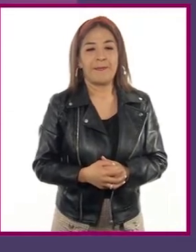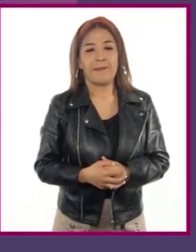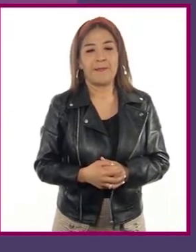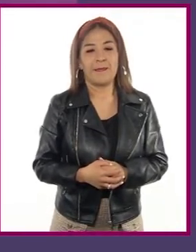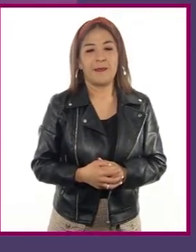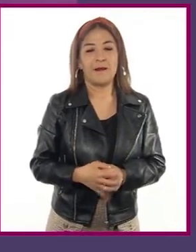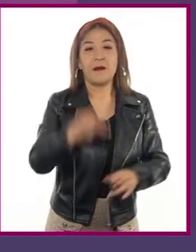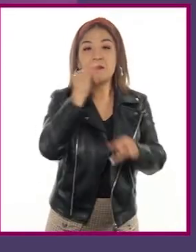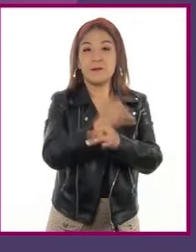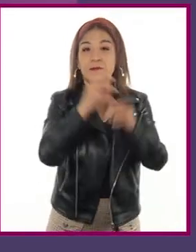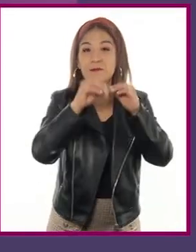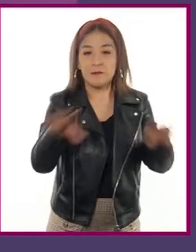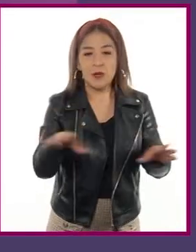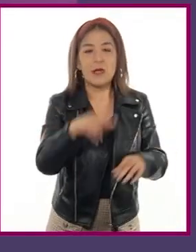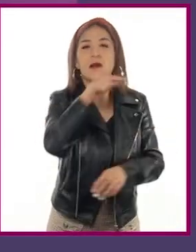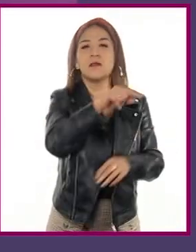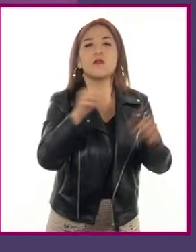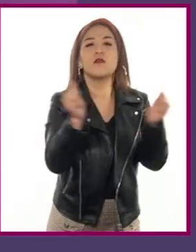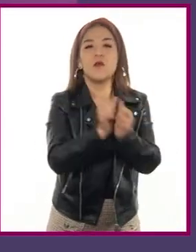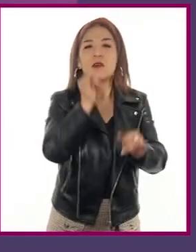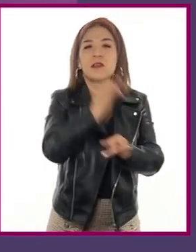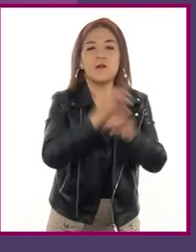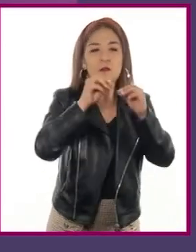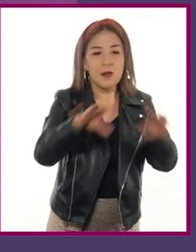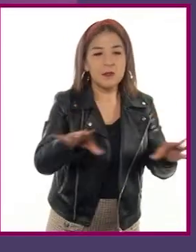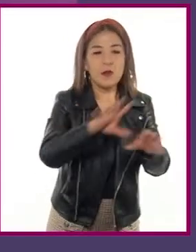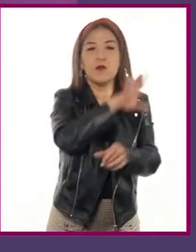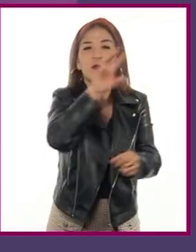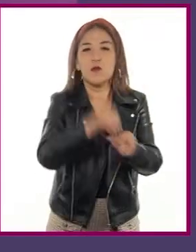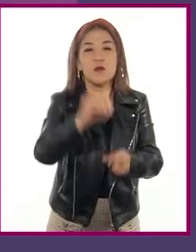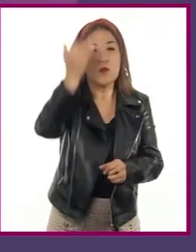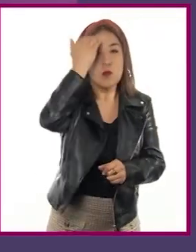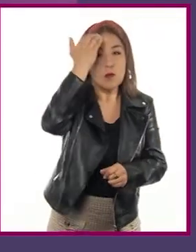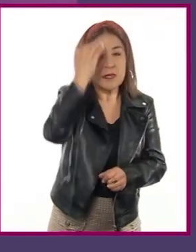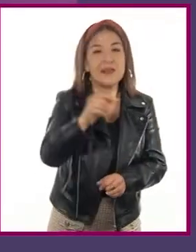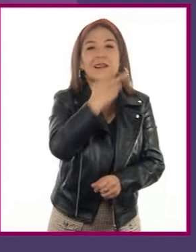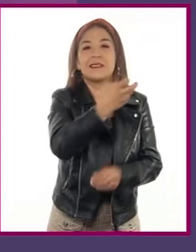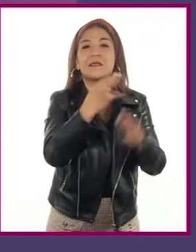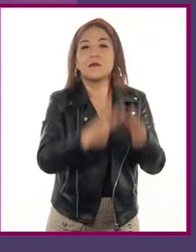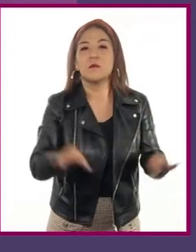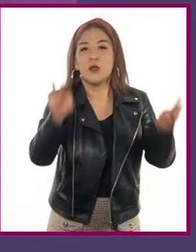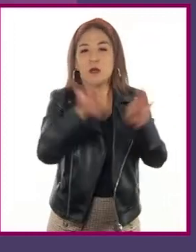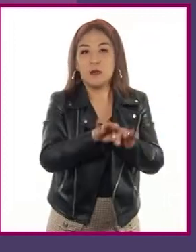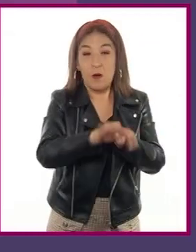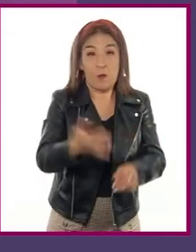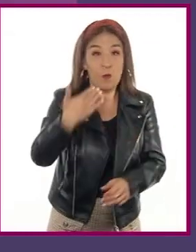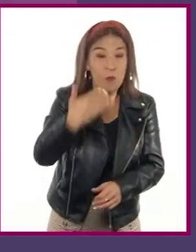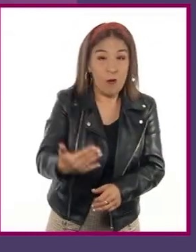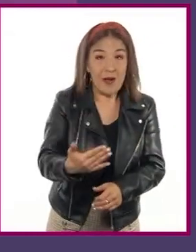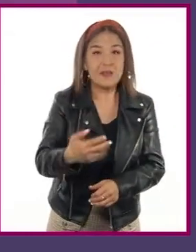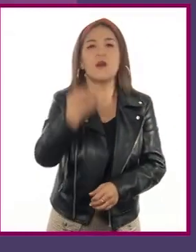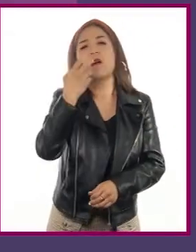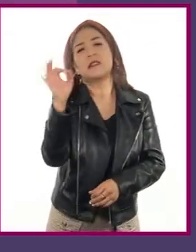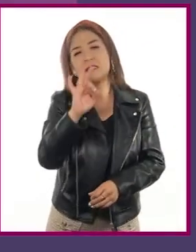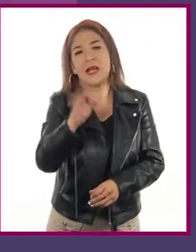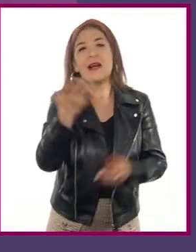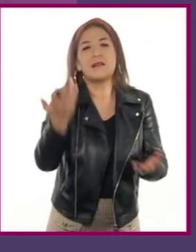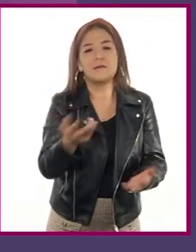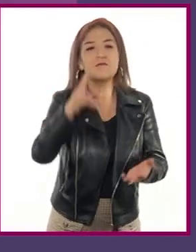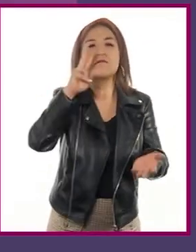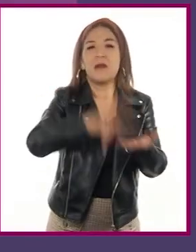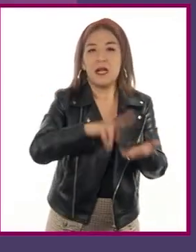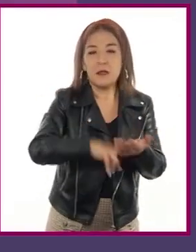La información es el conjunto de datos o conocimientos considerados novedosos o relevantes para